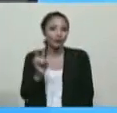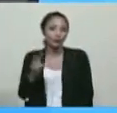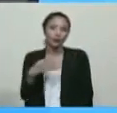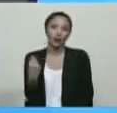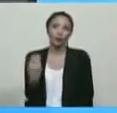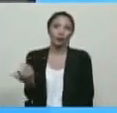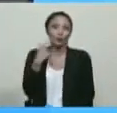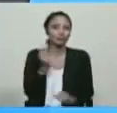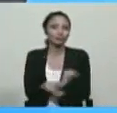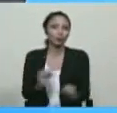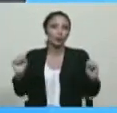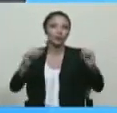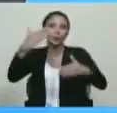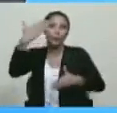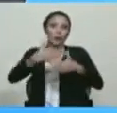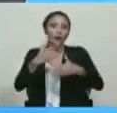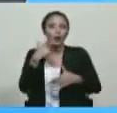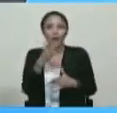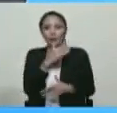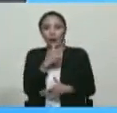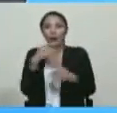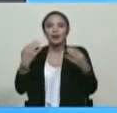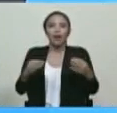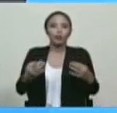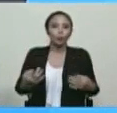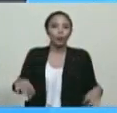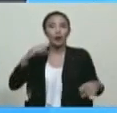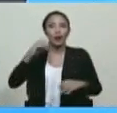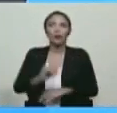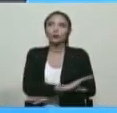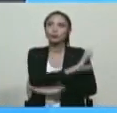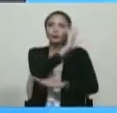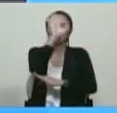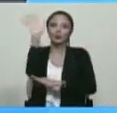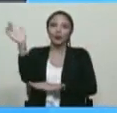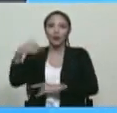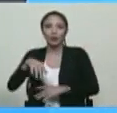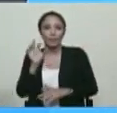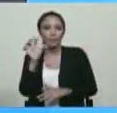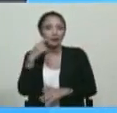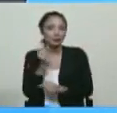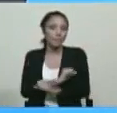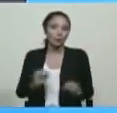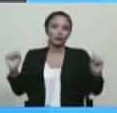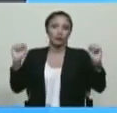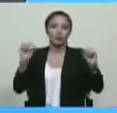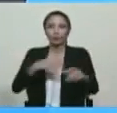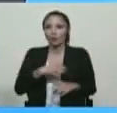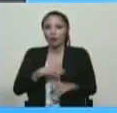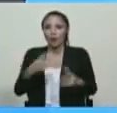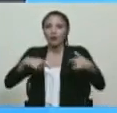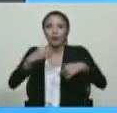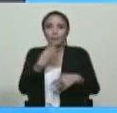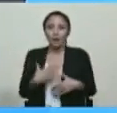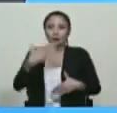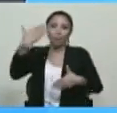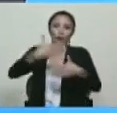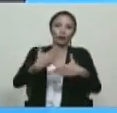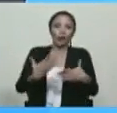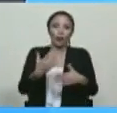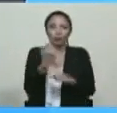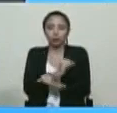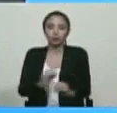cómo van a hacer para ocultar el cielo que cobija a nuestra patria? Es imposible, como es imposible